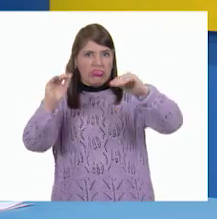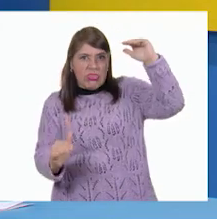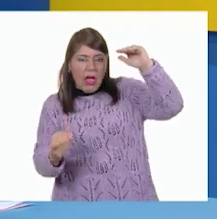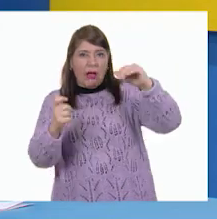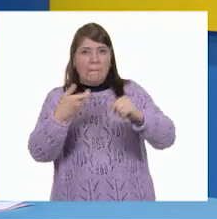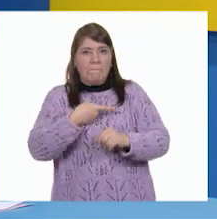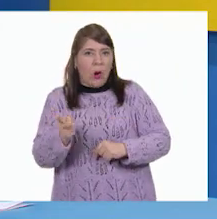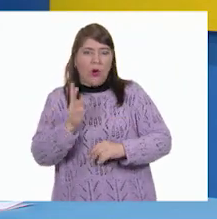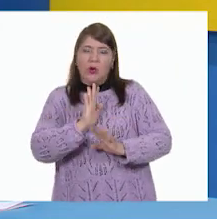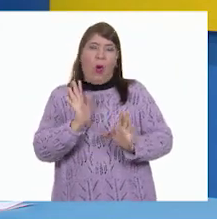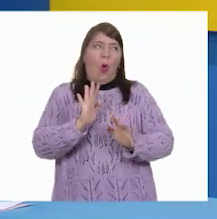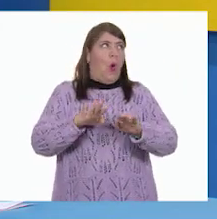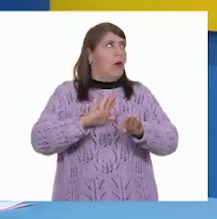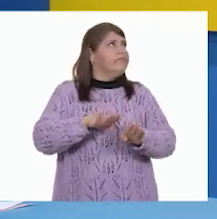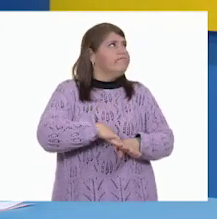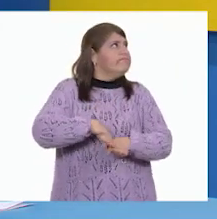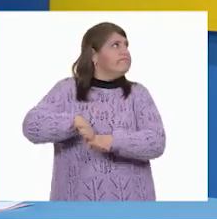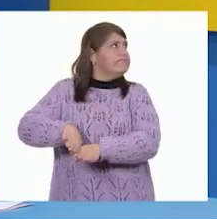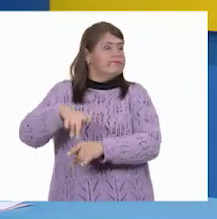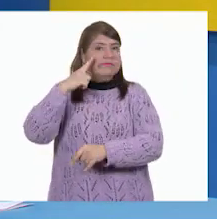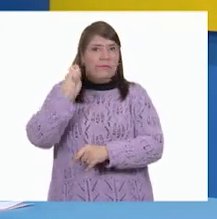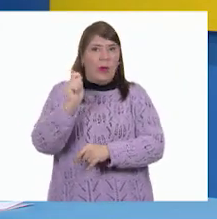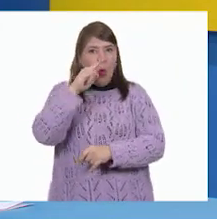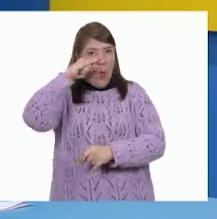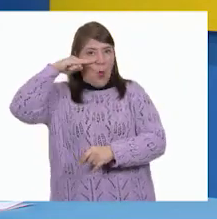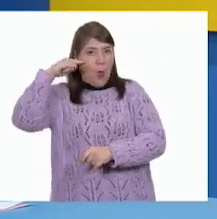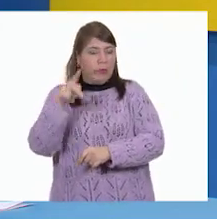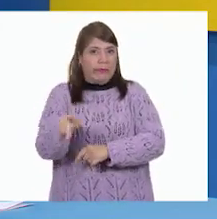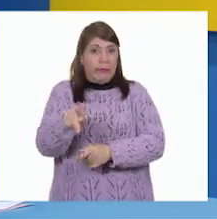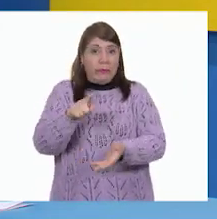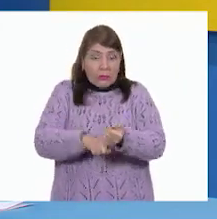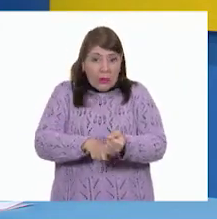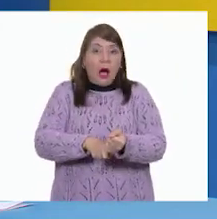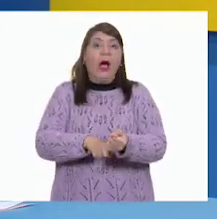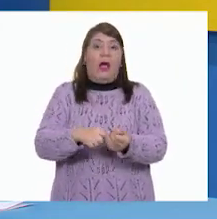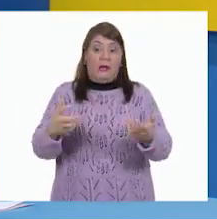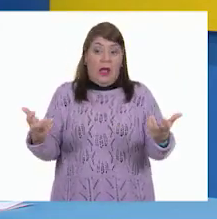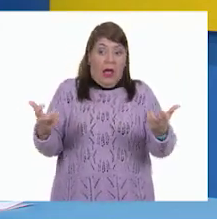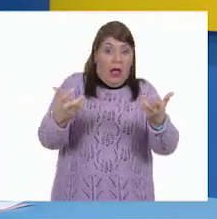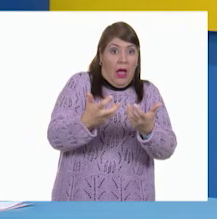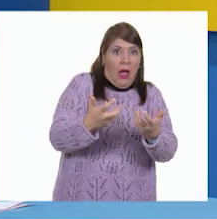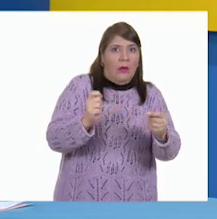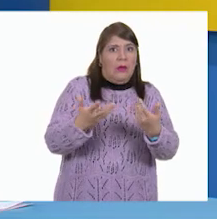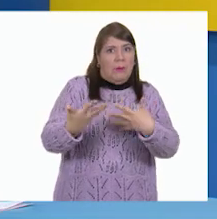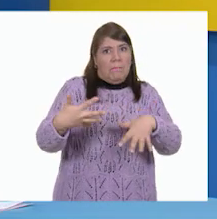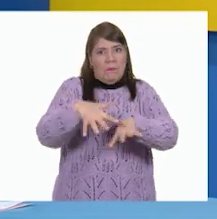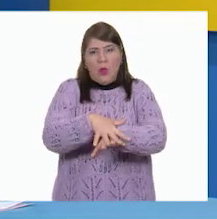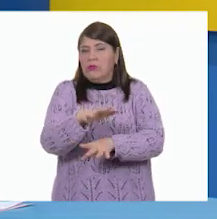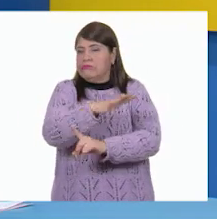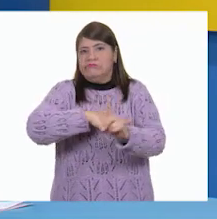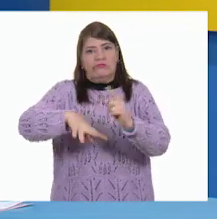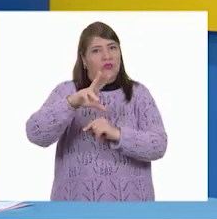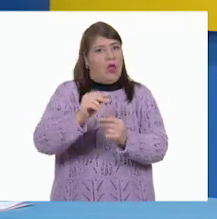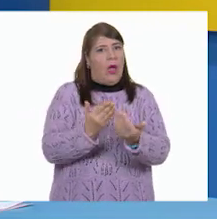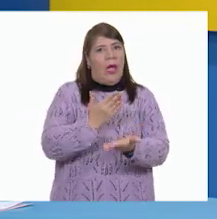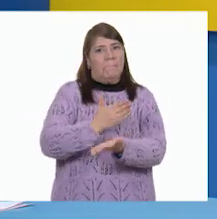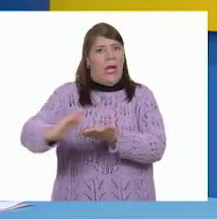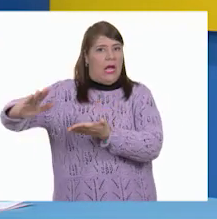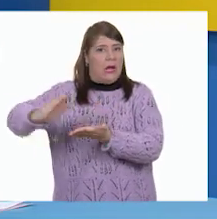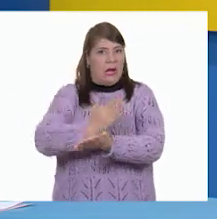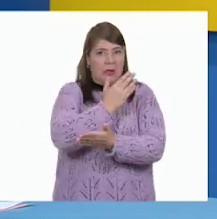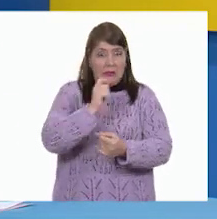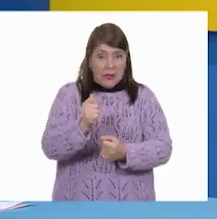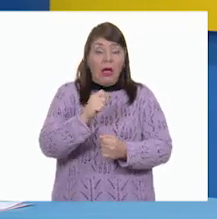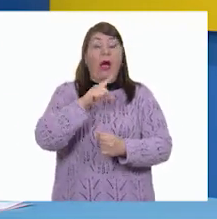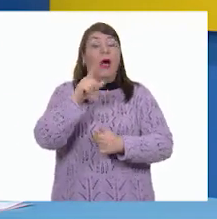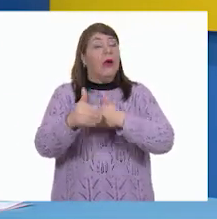país. Así, no permitía que la gente de los sectores populares se acercara a los eventos oficiales. De ahí que